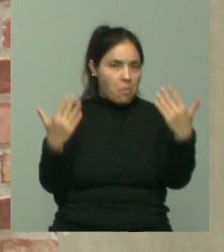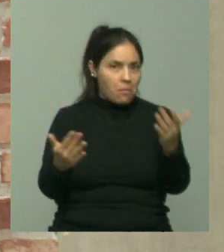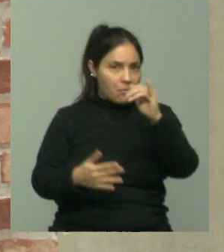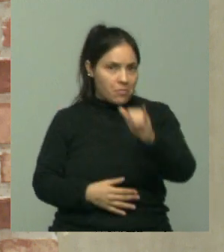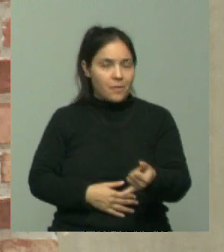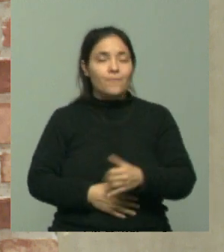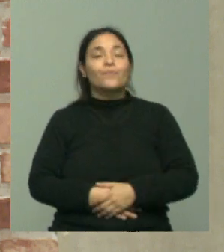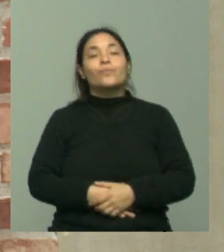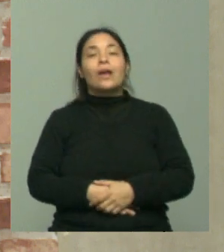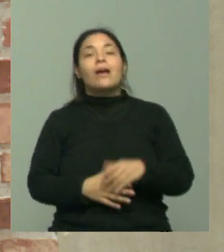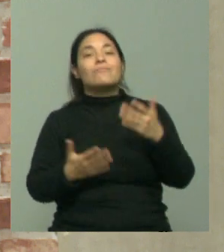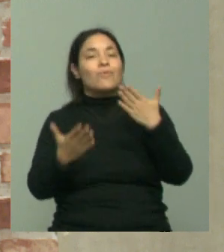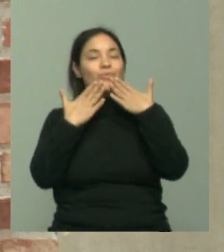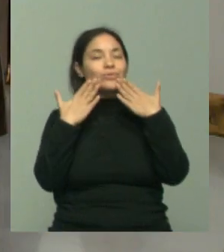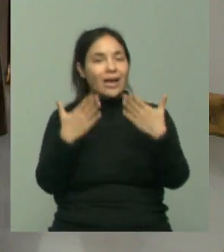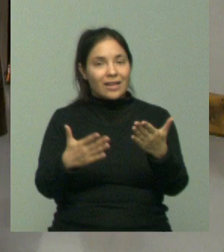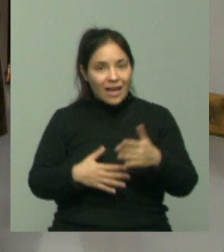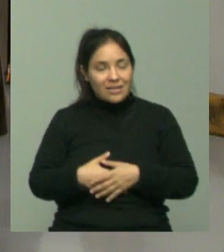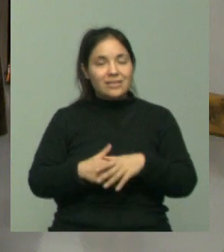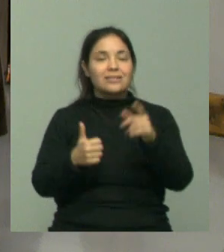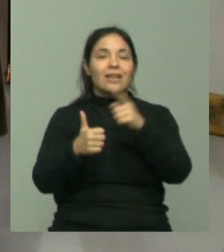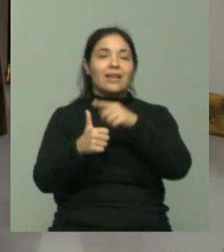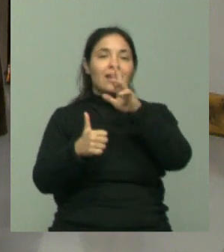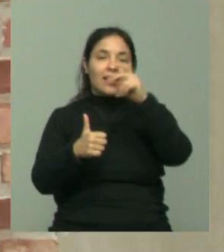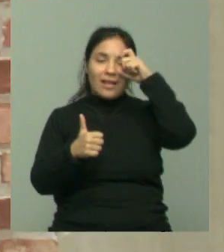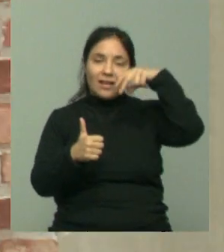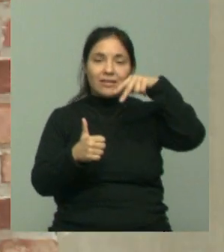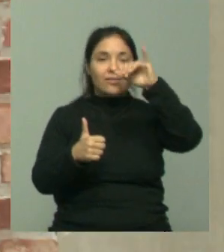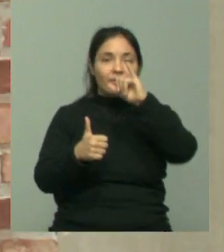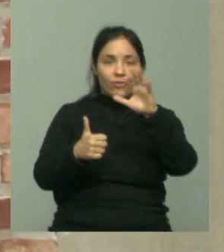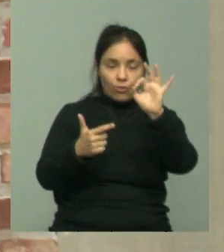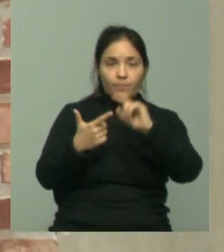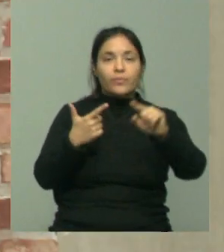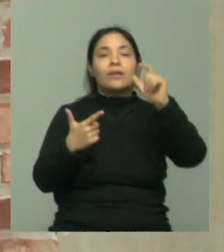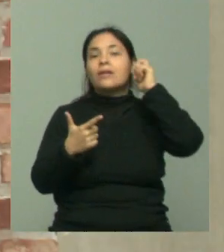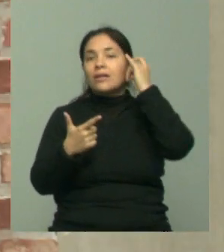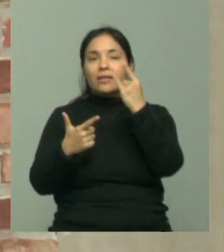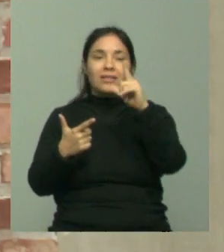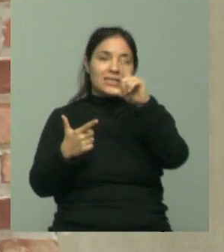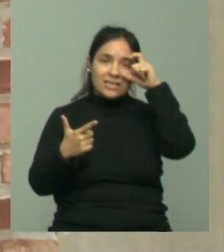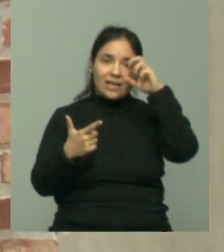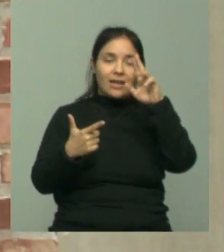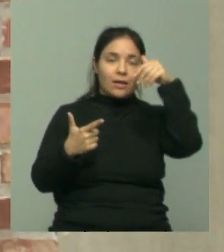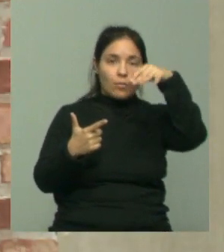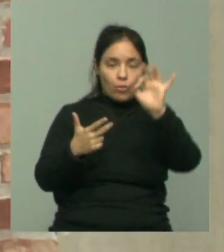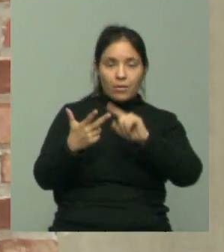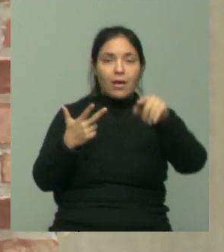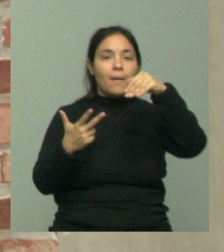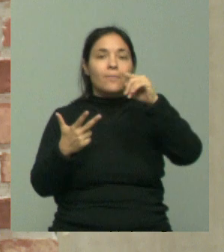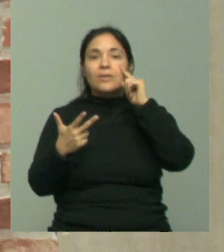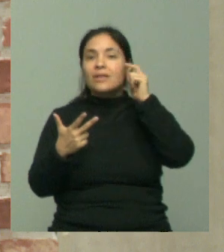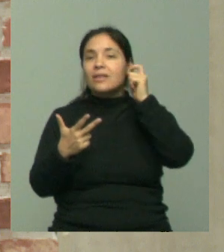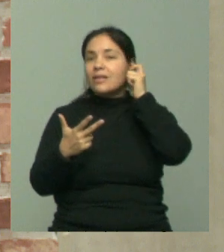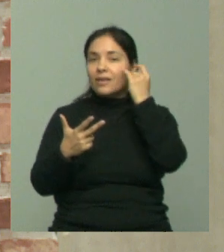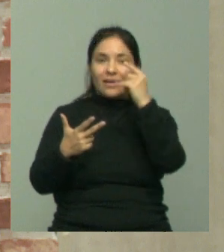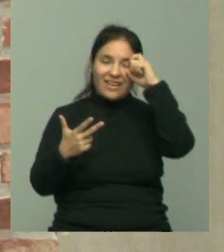invitados. Muchísimas gracias, Renzo, Guillermo y Miguel, por haber venido a contarnos un poquito de esta experiencia del atletismo en la Universidad